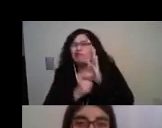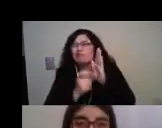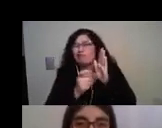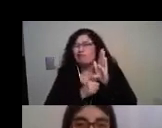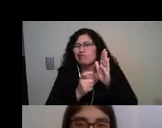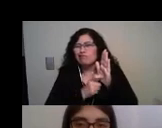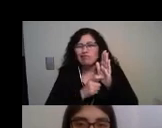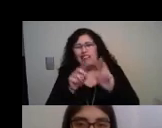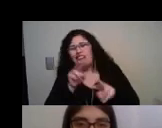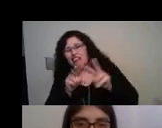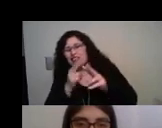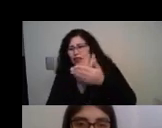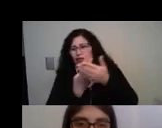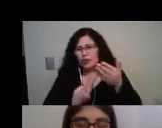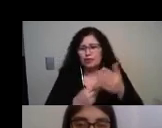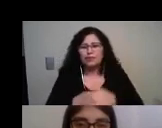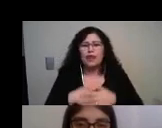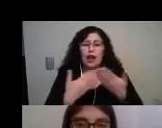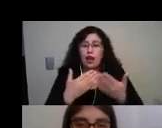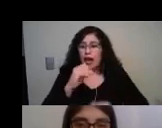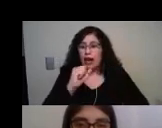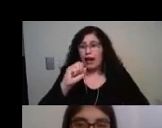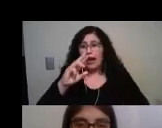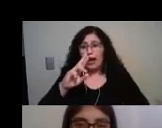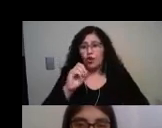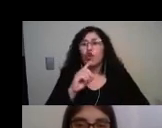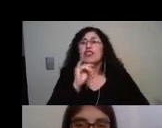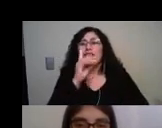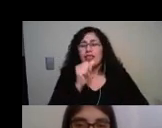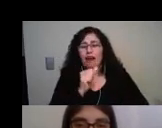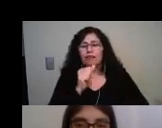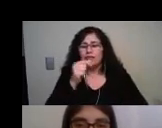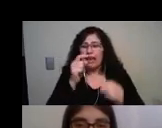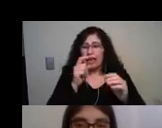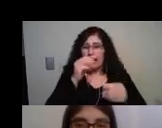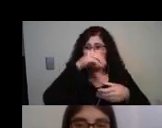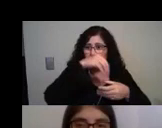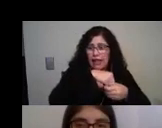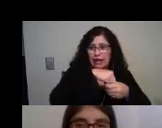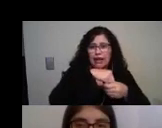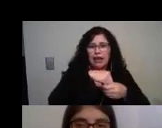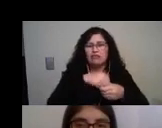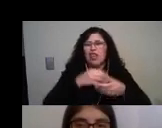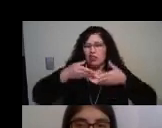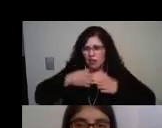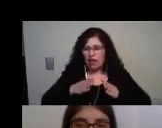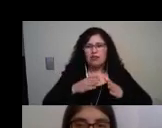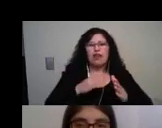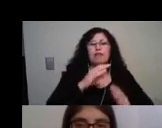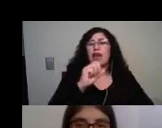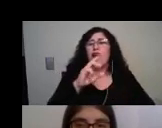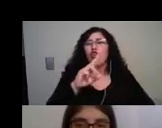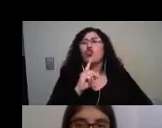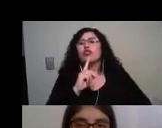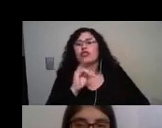La arteria carótida interna, recuerden que tiene su origen de la arteria carótida común, ya que viene del tronco braquiocerebral o